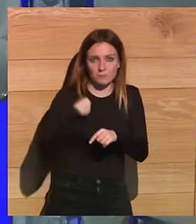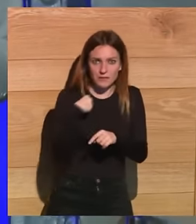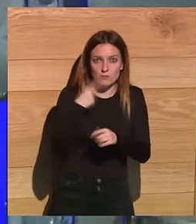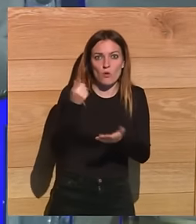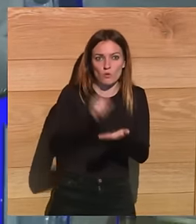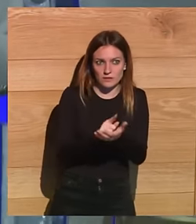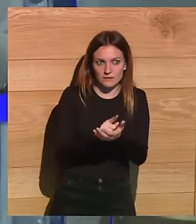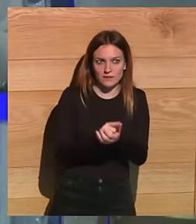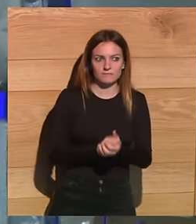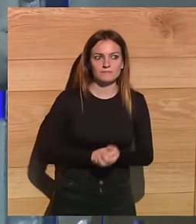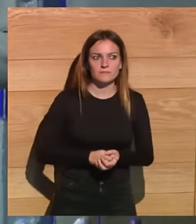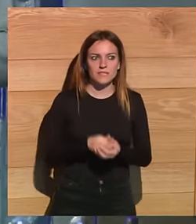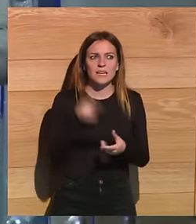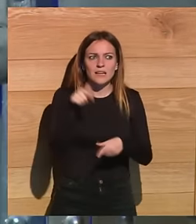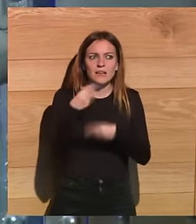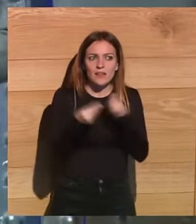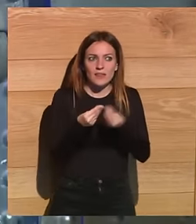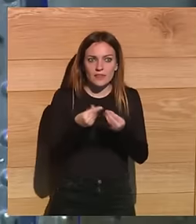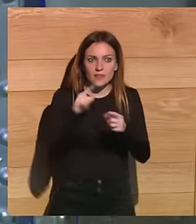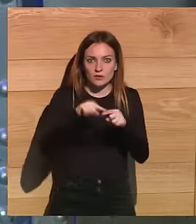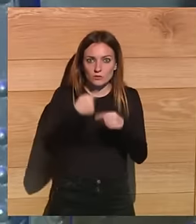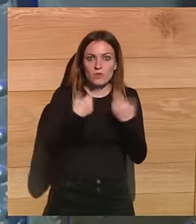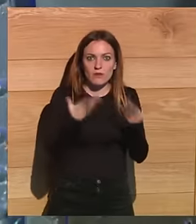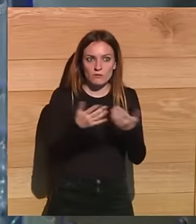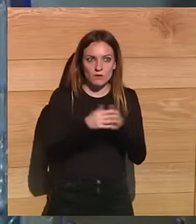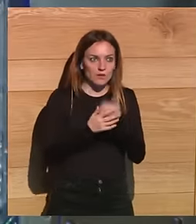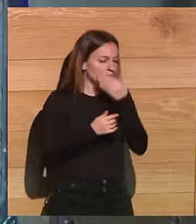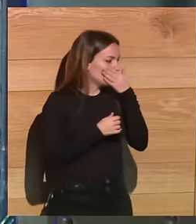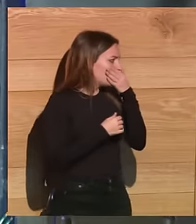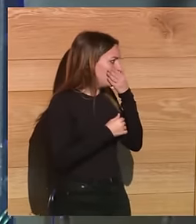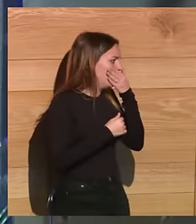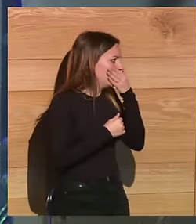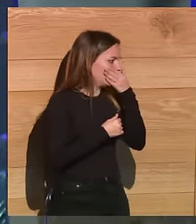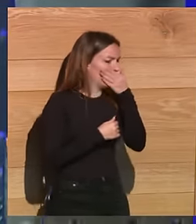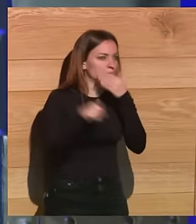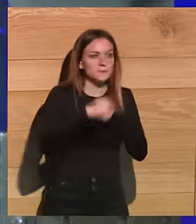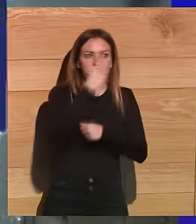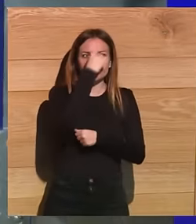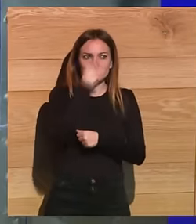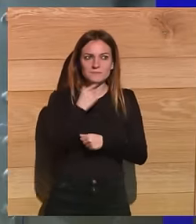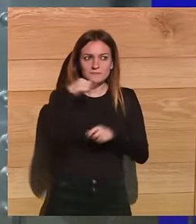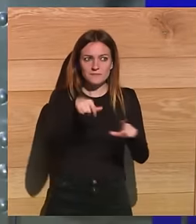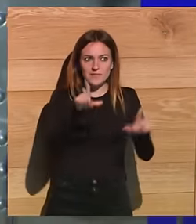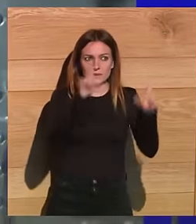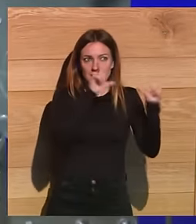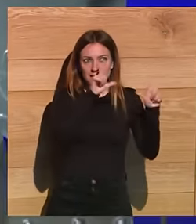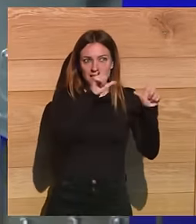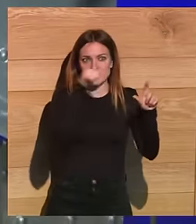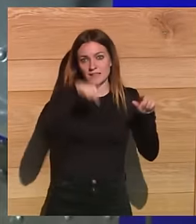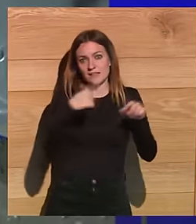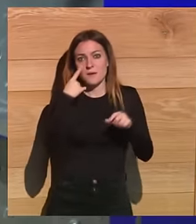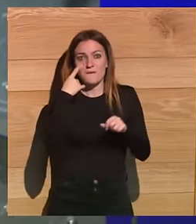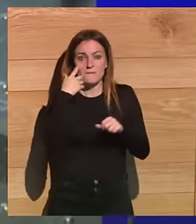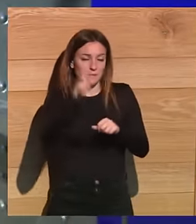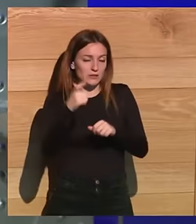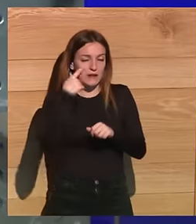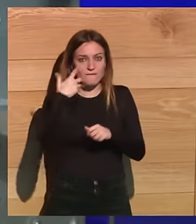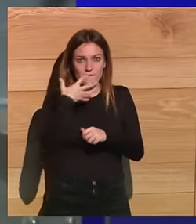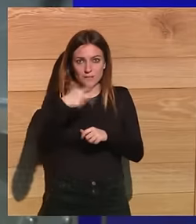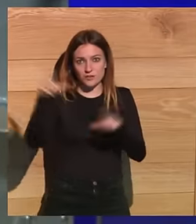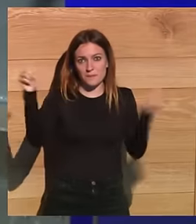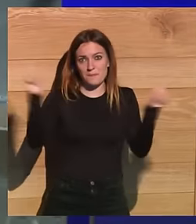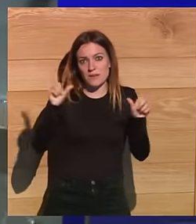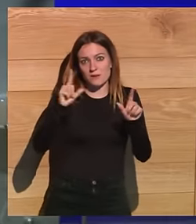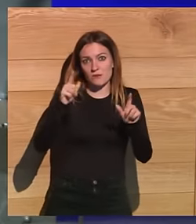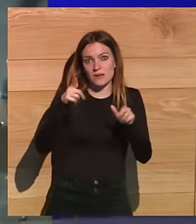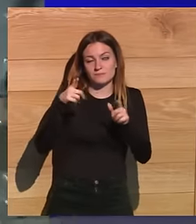que encontramos aquí es una imagen de Luke Skywalker. Si conocéis a Luke Skywalker de La Guerra